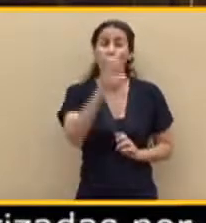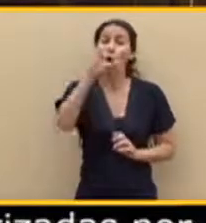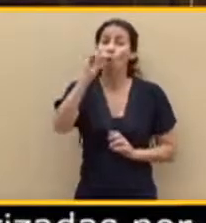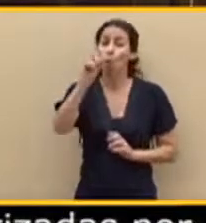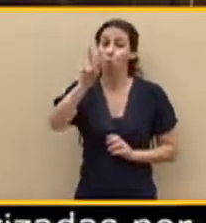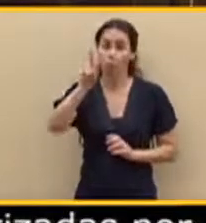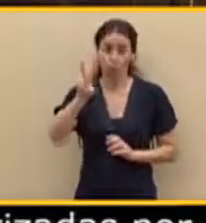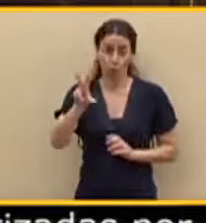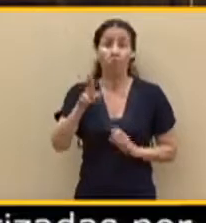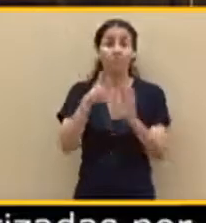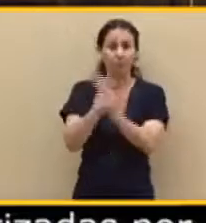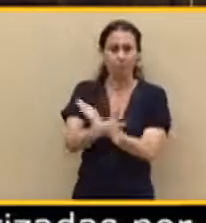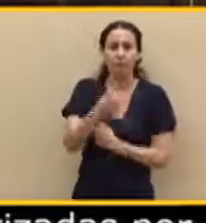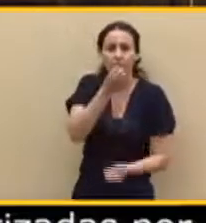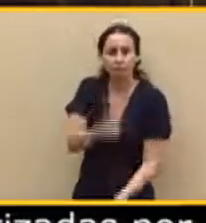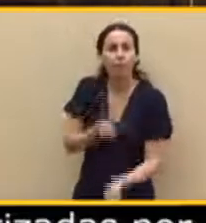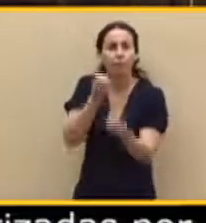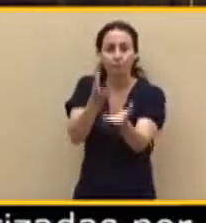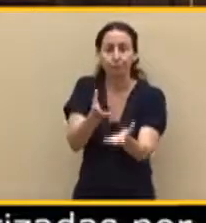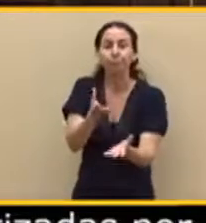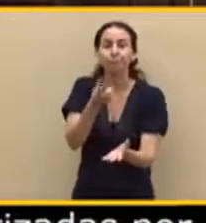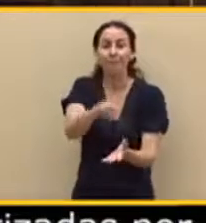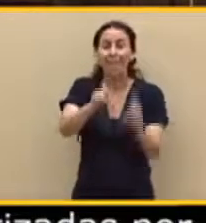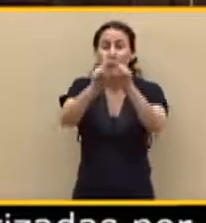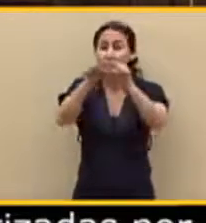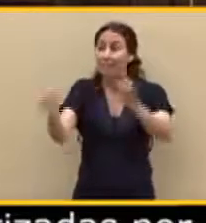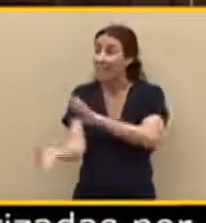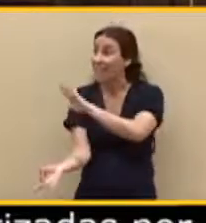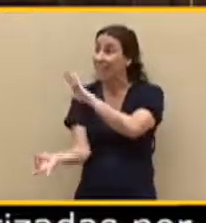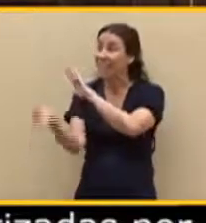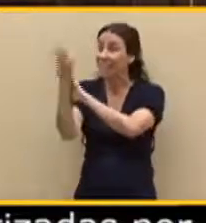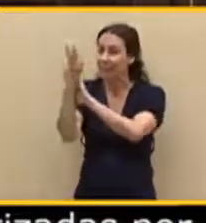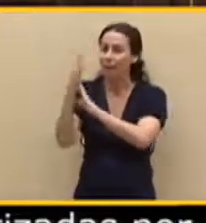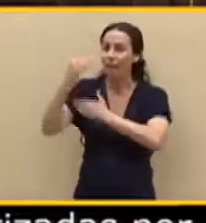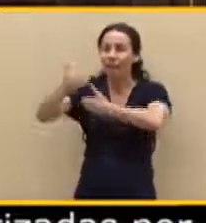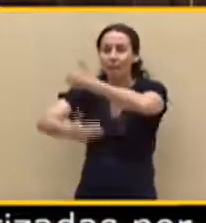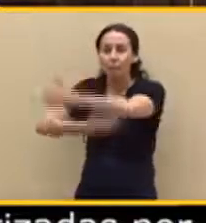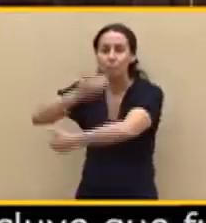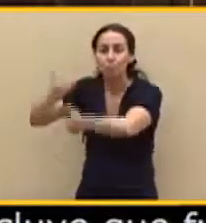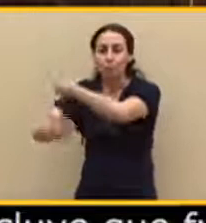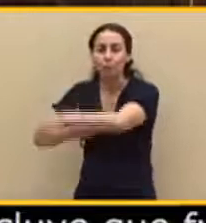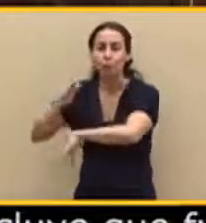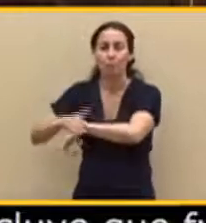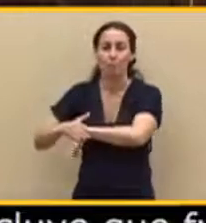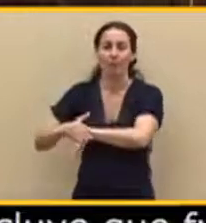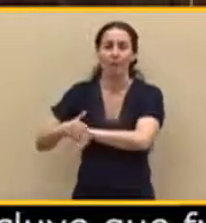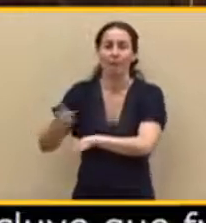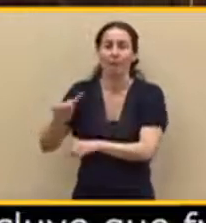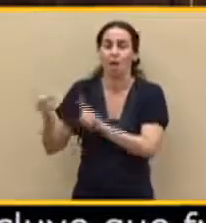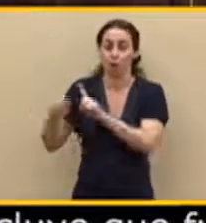Cor Comunicación fue una empresa creada ex profeso para la percepción de abonos procedentes de las